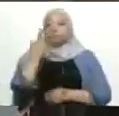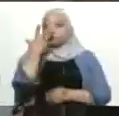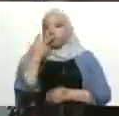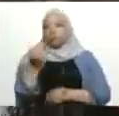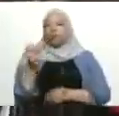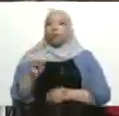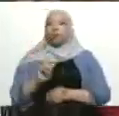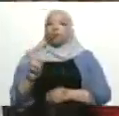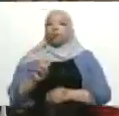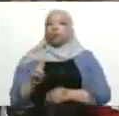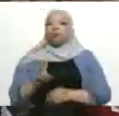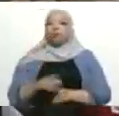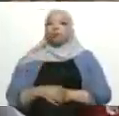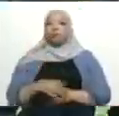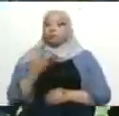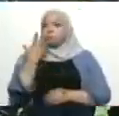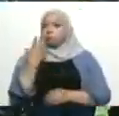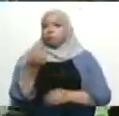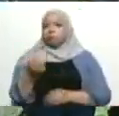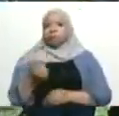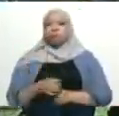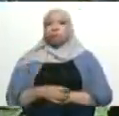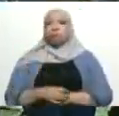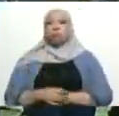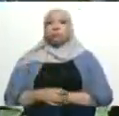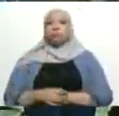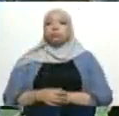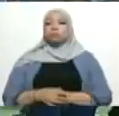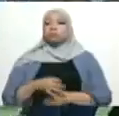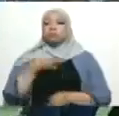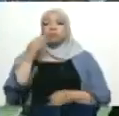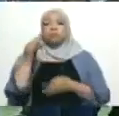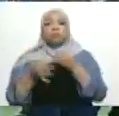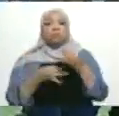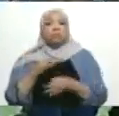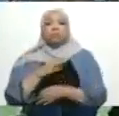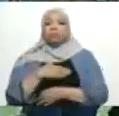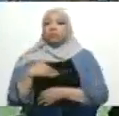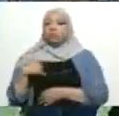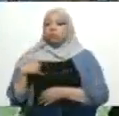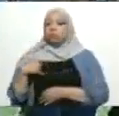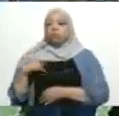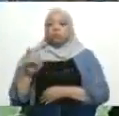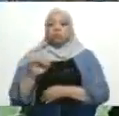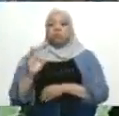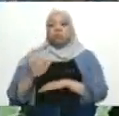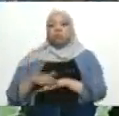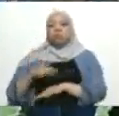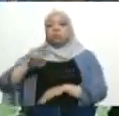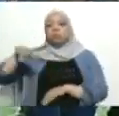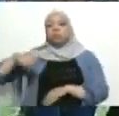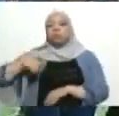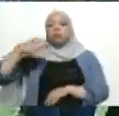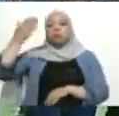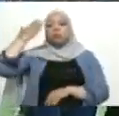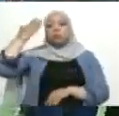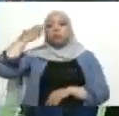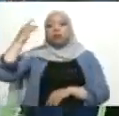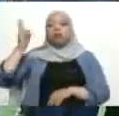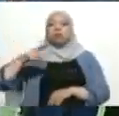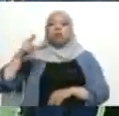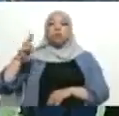Venezuela, ni lo van a entender. Y no se lo vamos a explicar tampoco. ¿Por qué? Porque ellos no saben